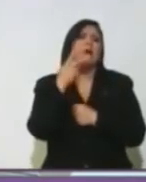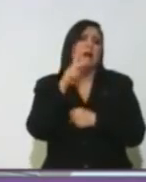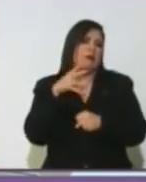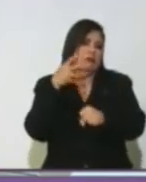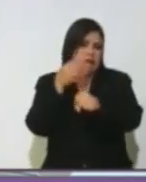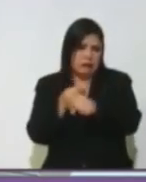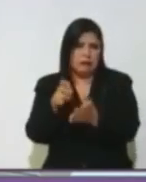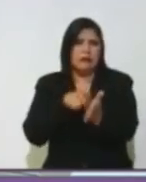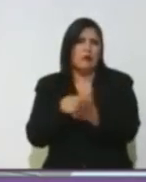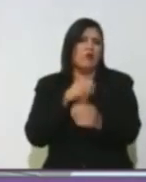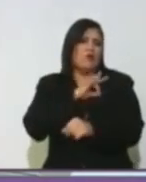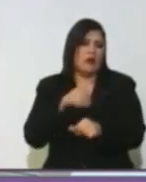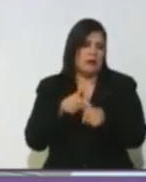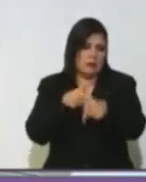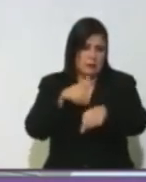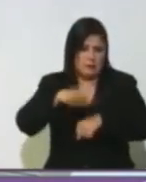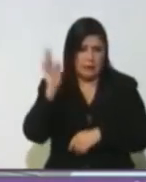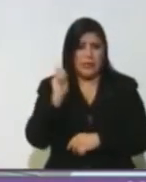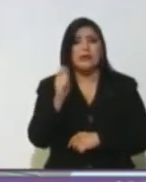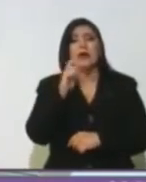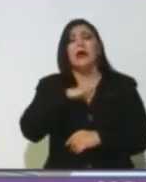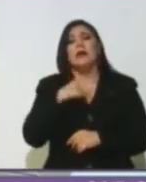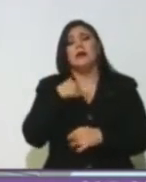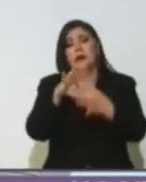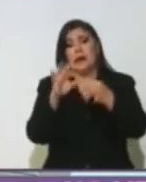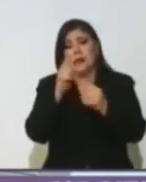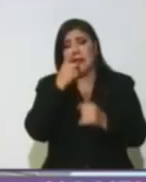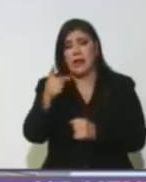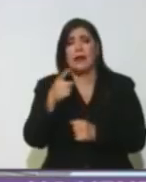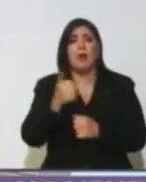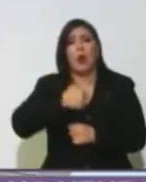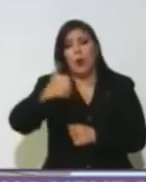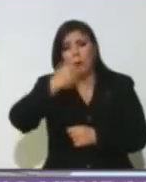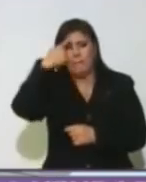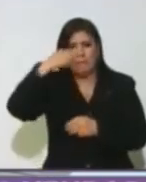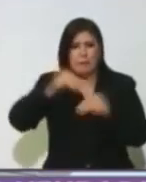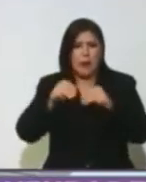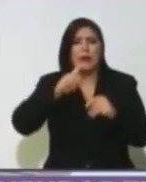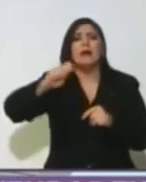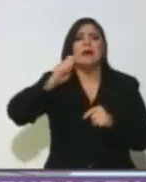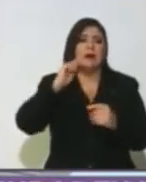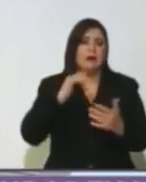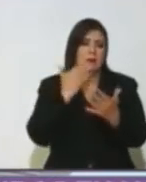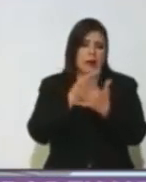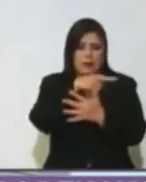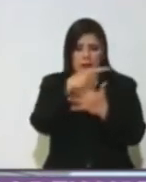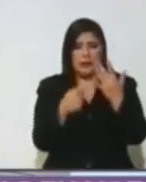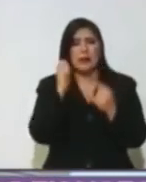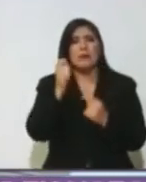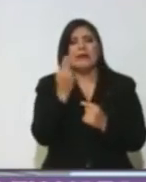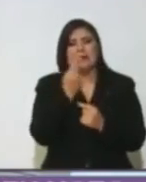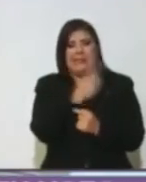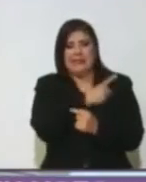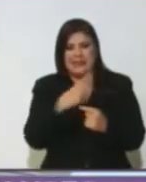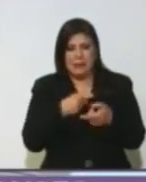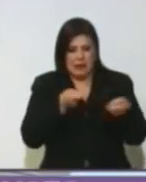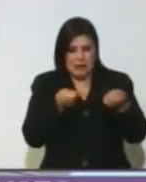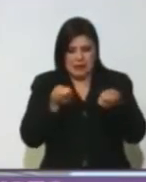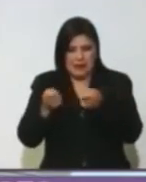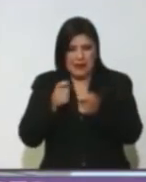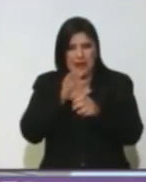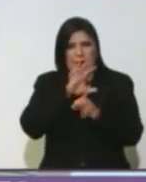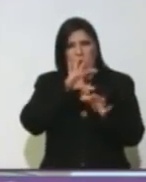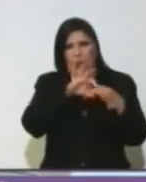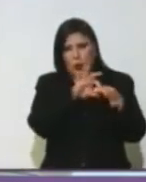déjenme ya estoy tocando el tema de la movilidad pasar a las propuestas las claves son en la movilidad la coordinación central actualmente